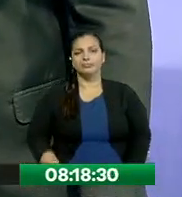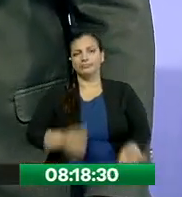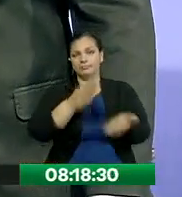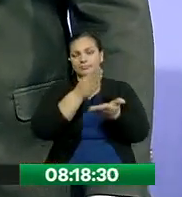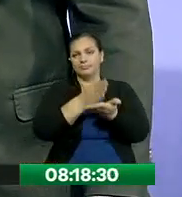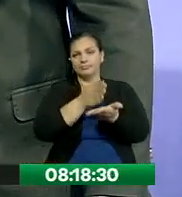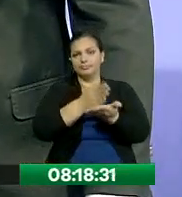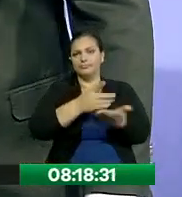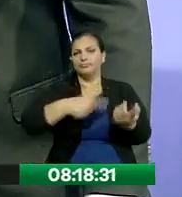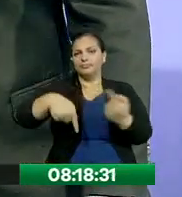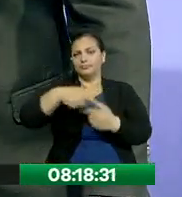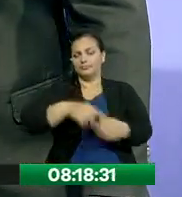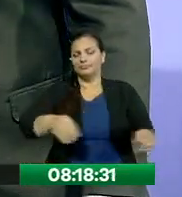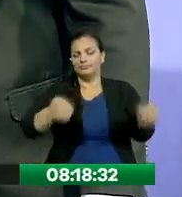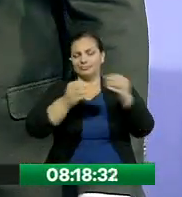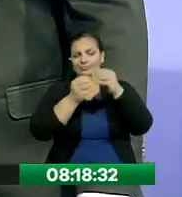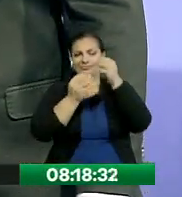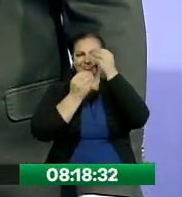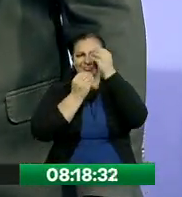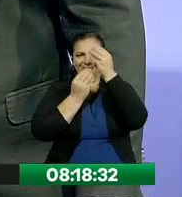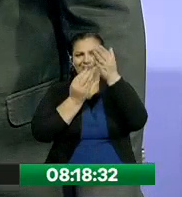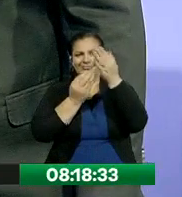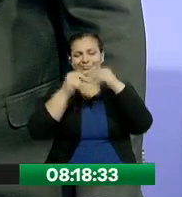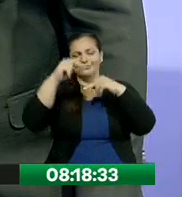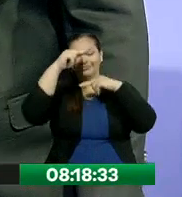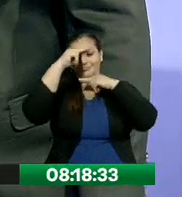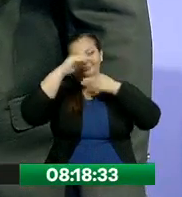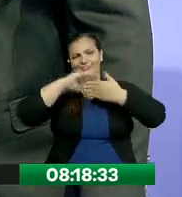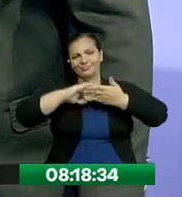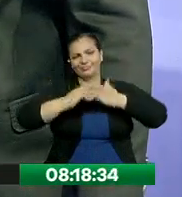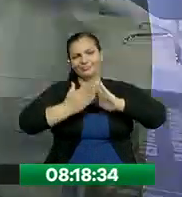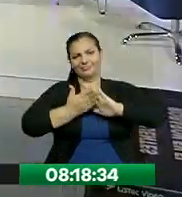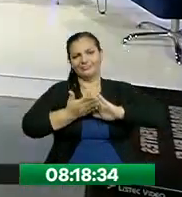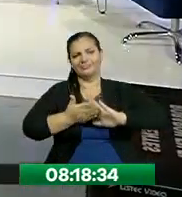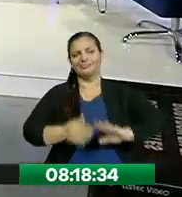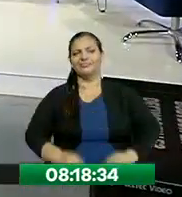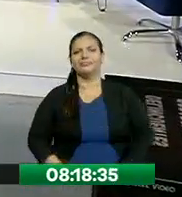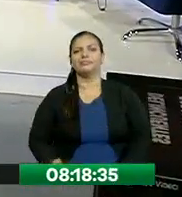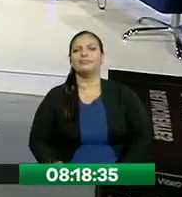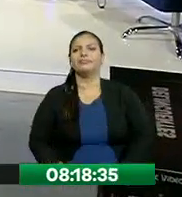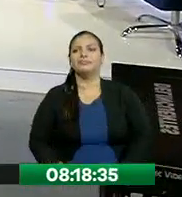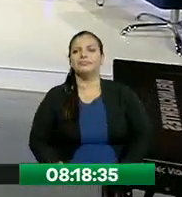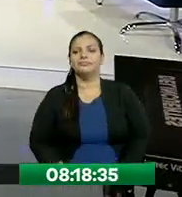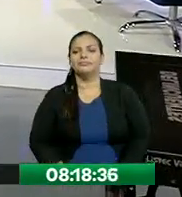pausa y regresamos con más información aquí en La Noticia en La Comunidad. Ya veremos.